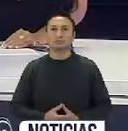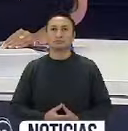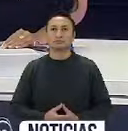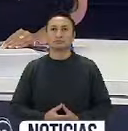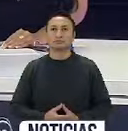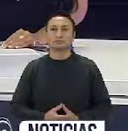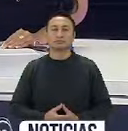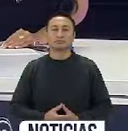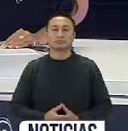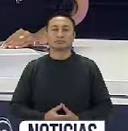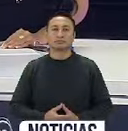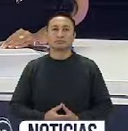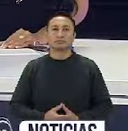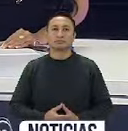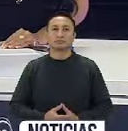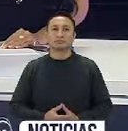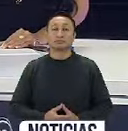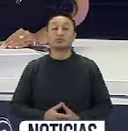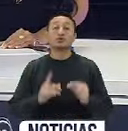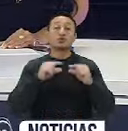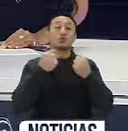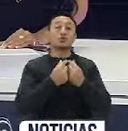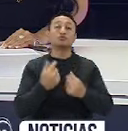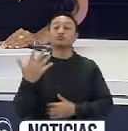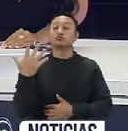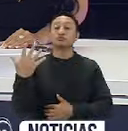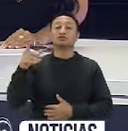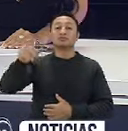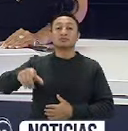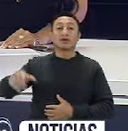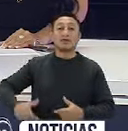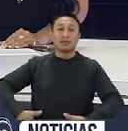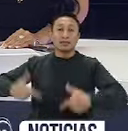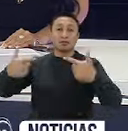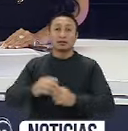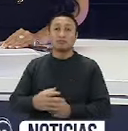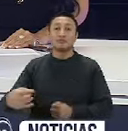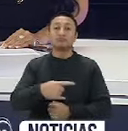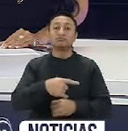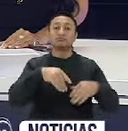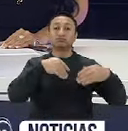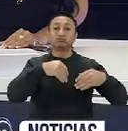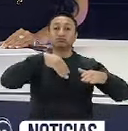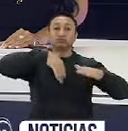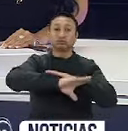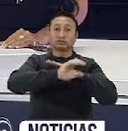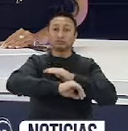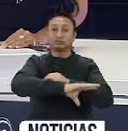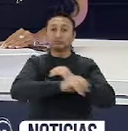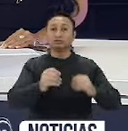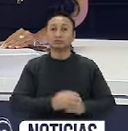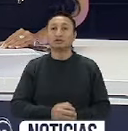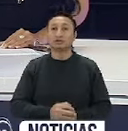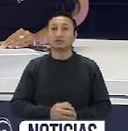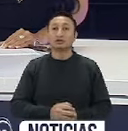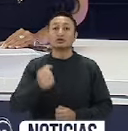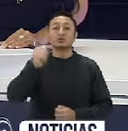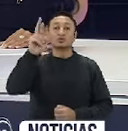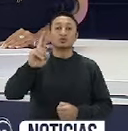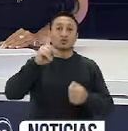Atención. Una banda de 5 delincuentes armados asaltaron en un micromercado de la ciudad de la Unión Popular al sur de Quito.